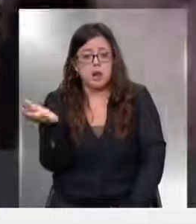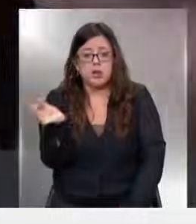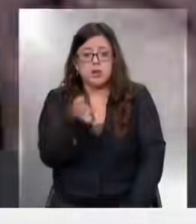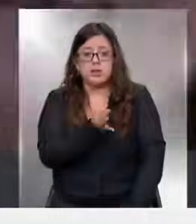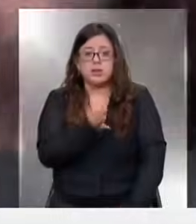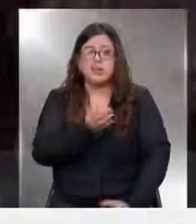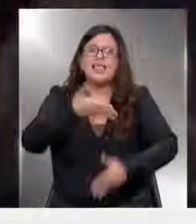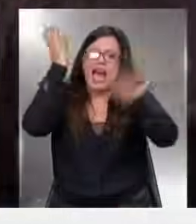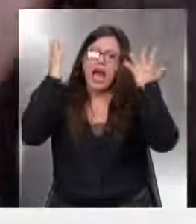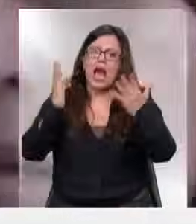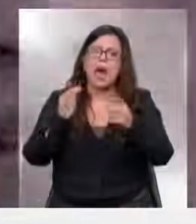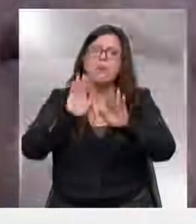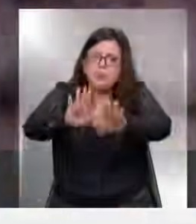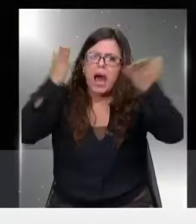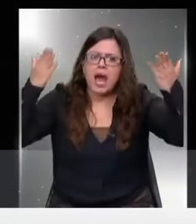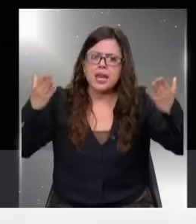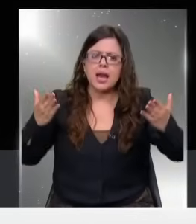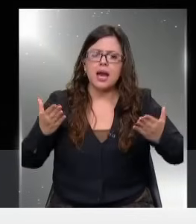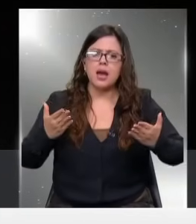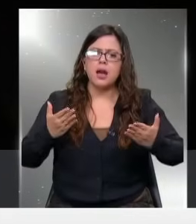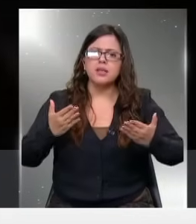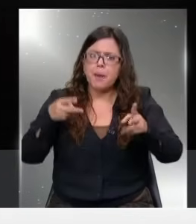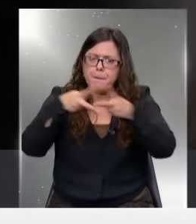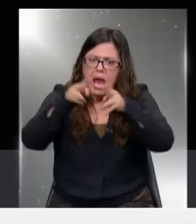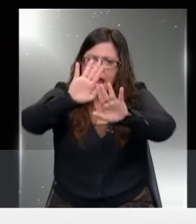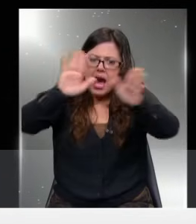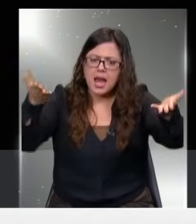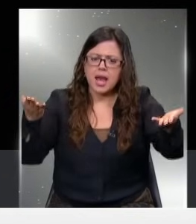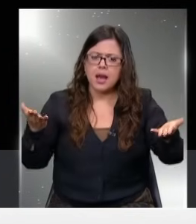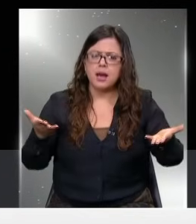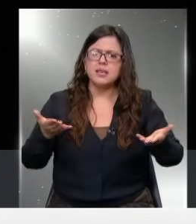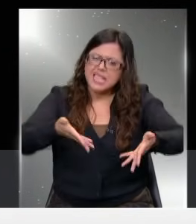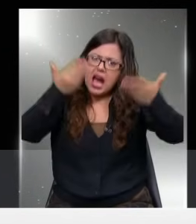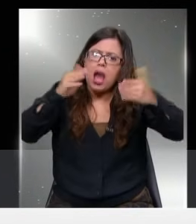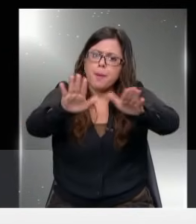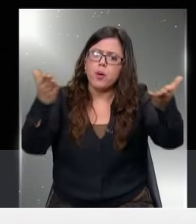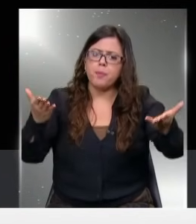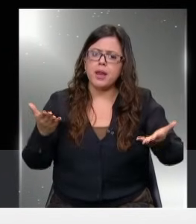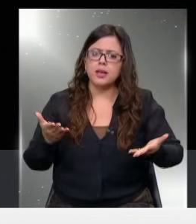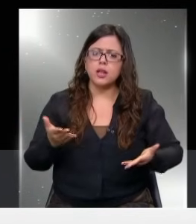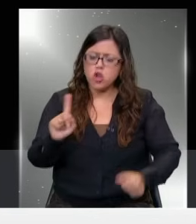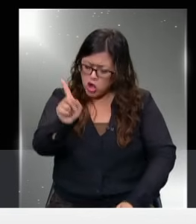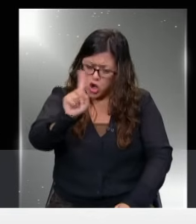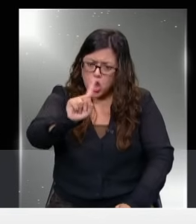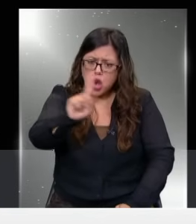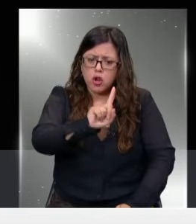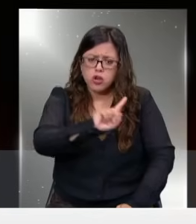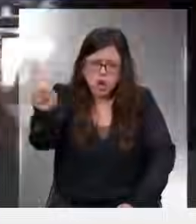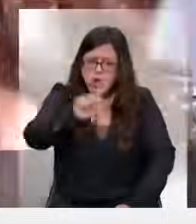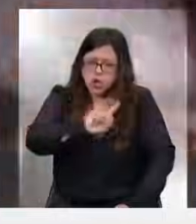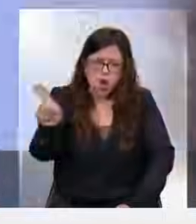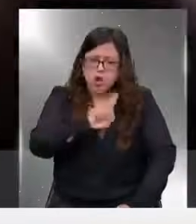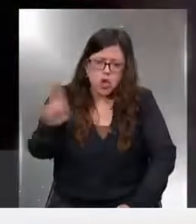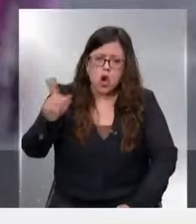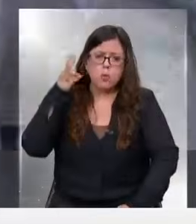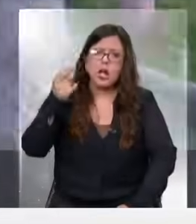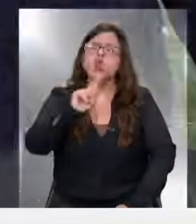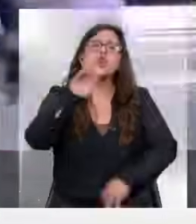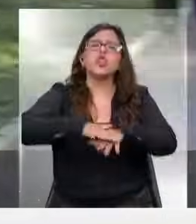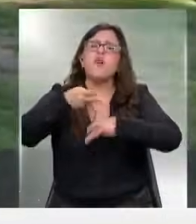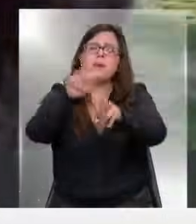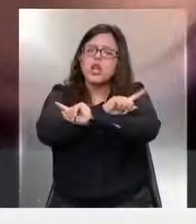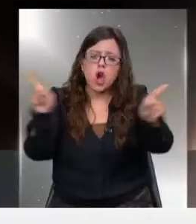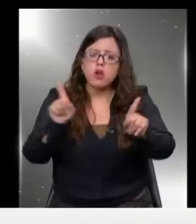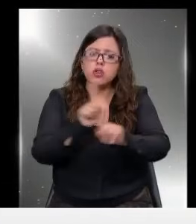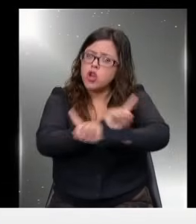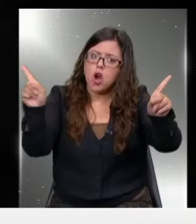Ya, pues, córtala. Oh, córtala. Ya, pues, córtala. No, si no. No, no. No te voy a dejar. No